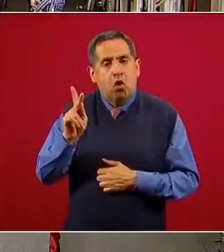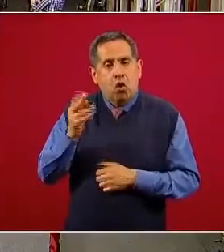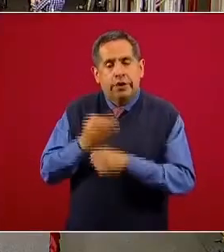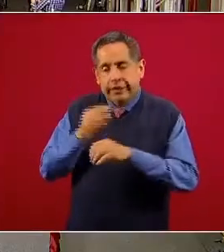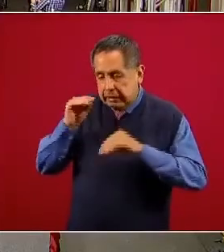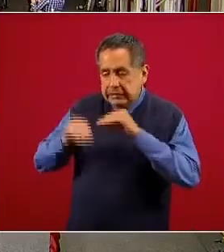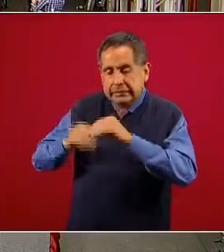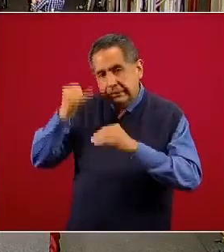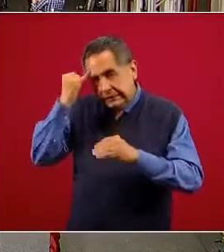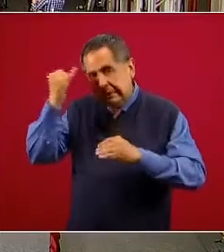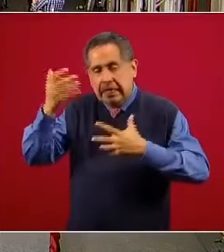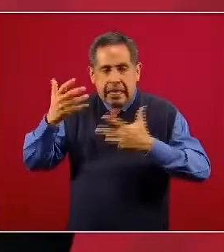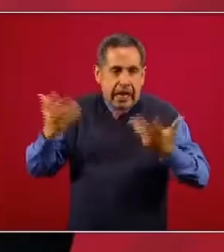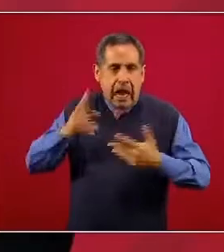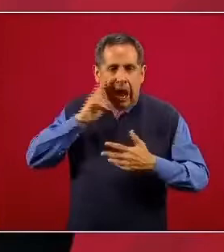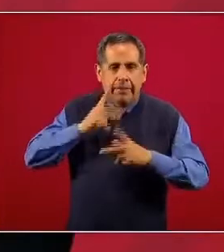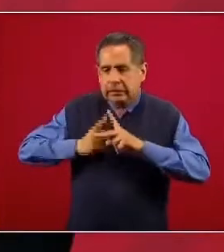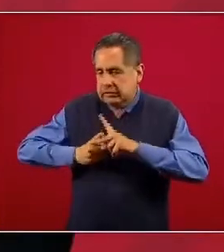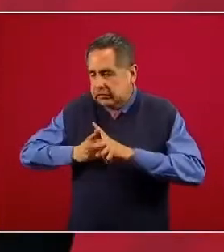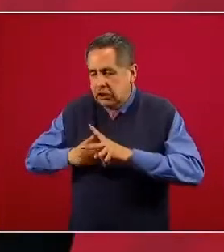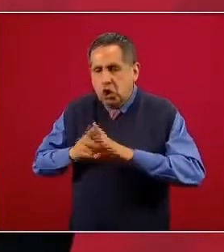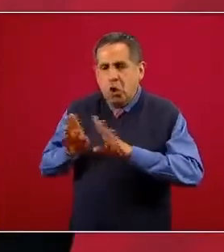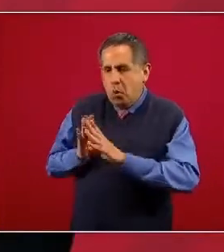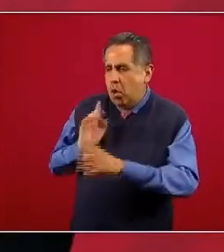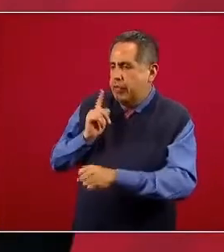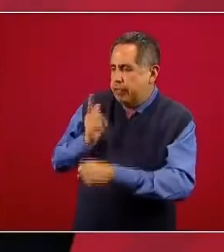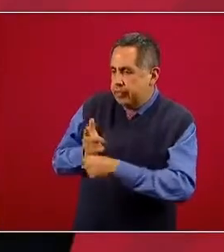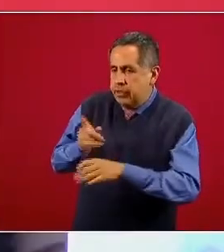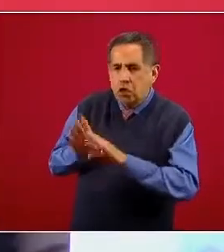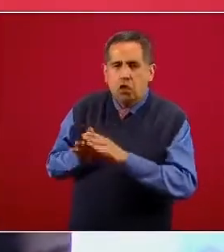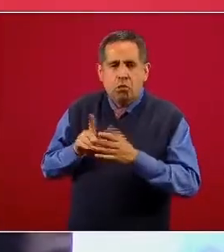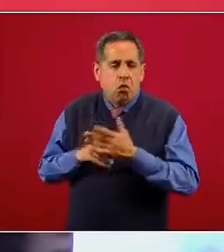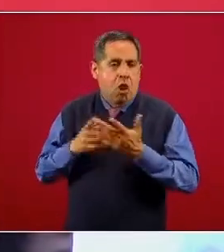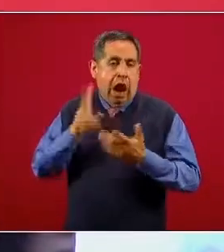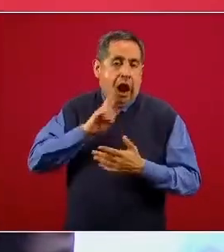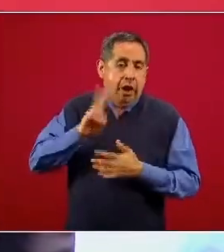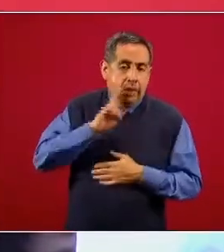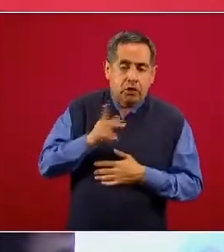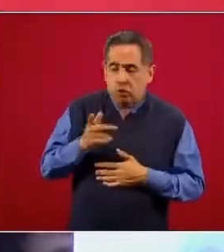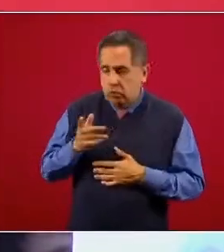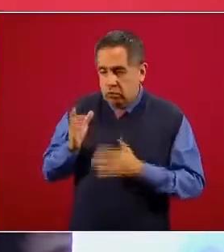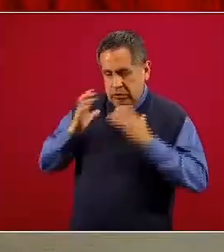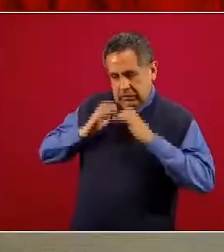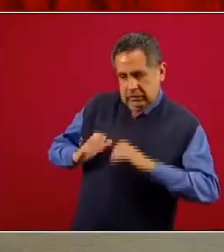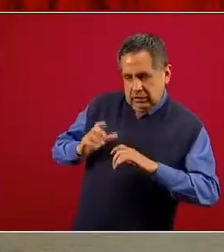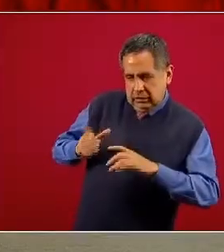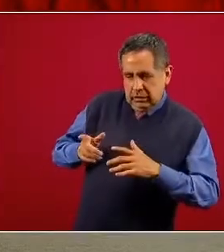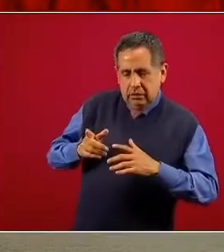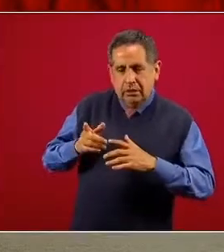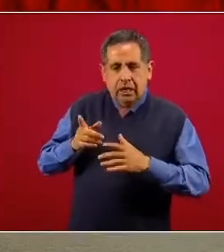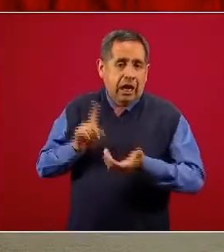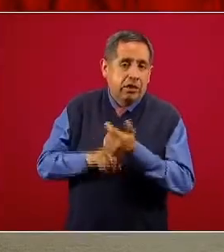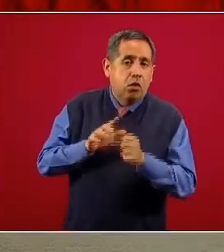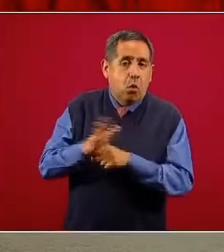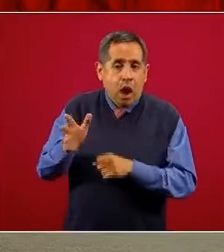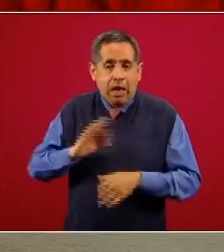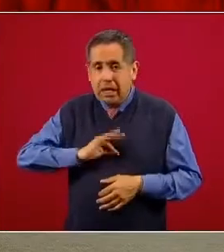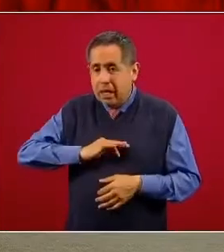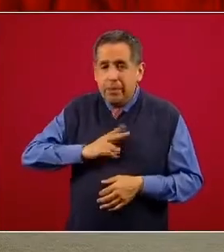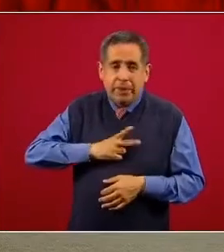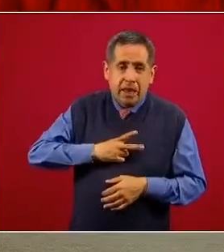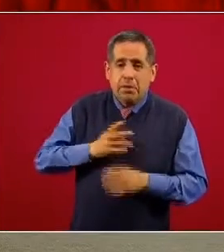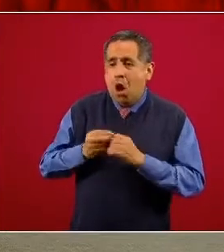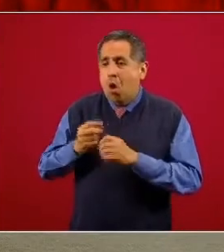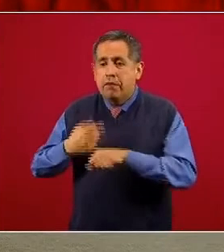elaborando precisamente los algoritmos de diagnóstico, tanto clínicos como epidemiológicos, como en su